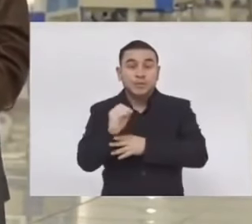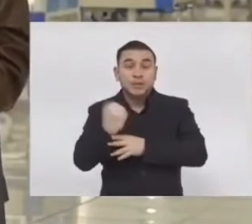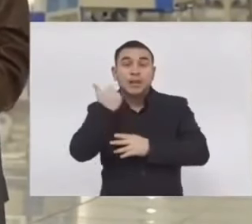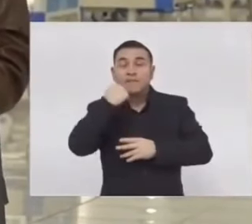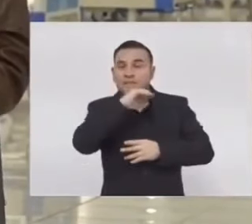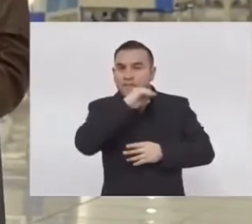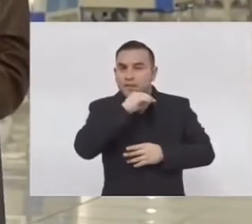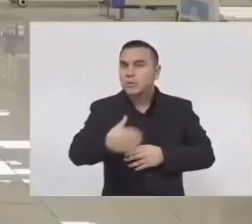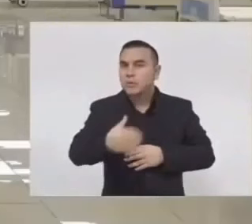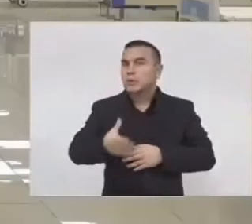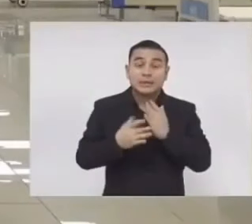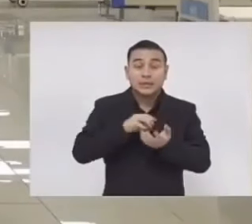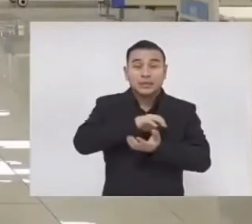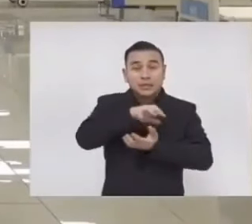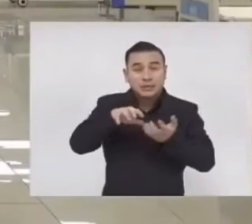críticos